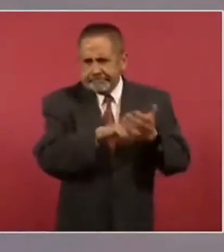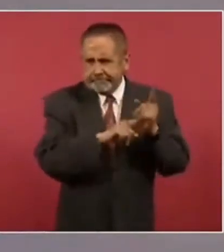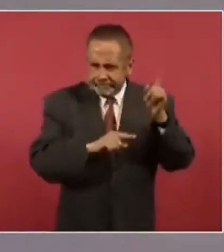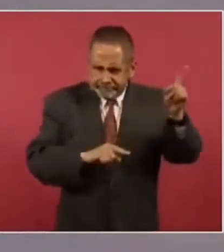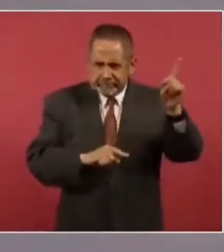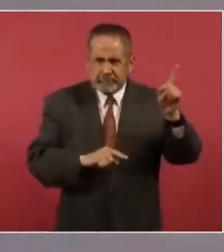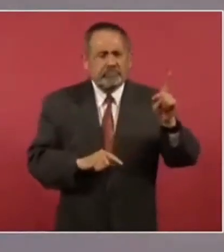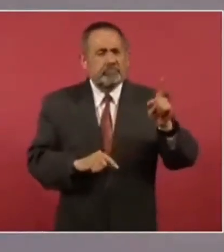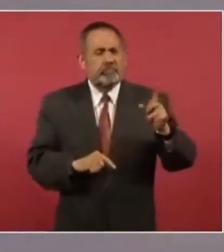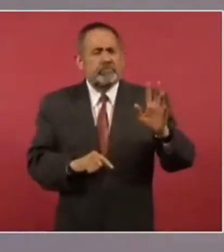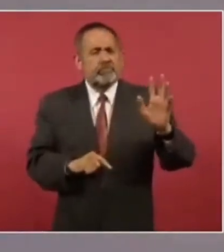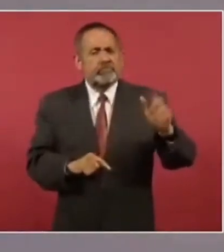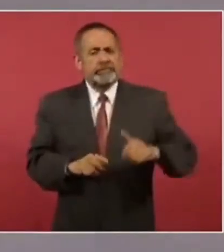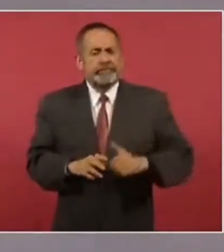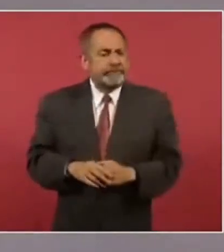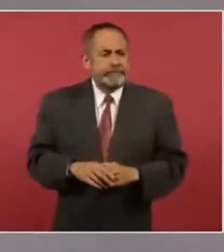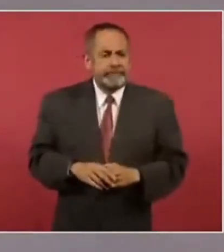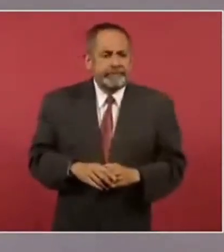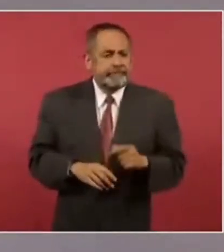en plan